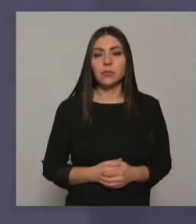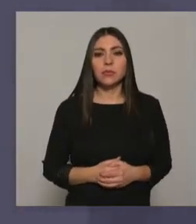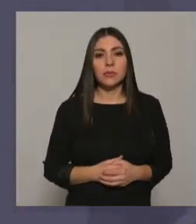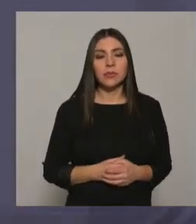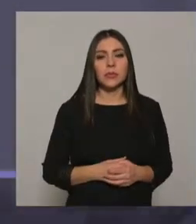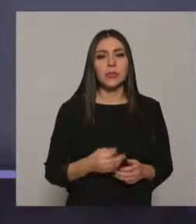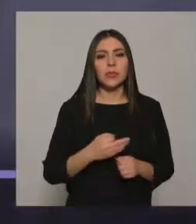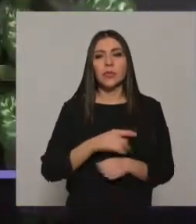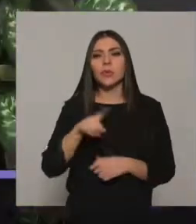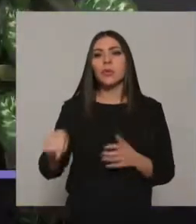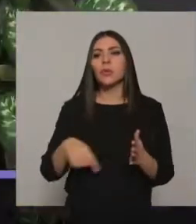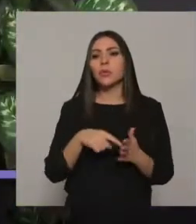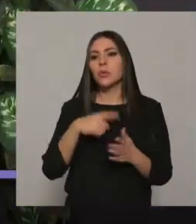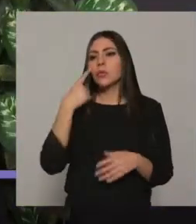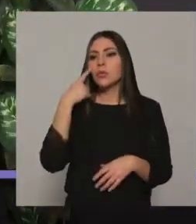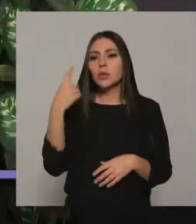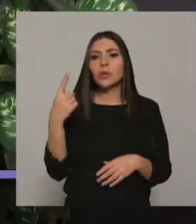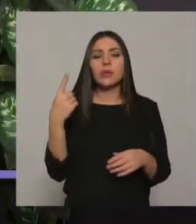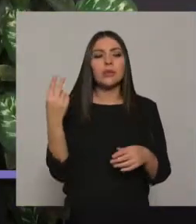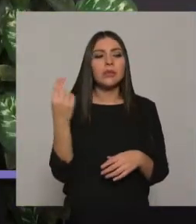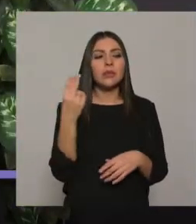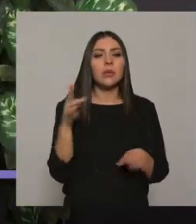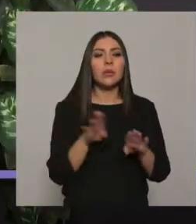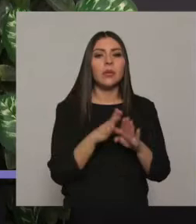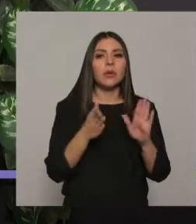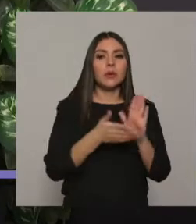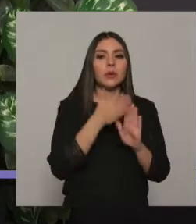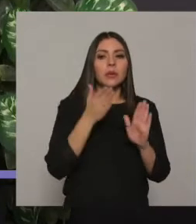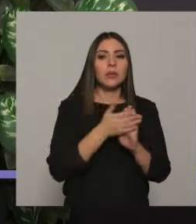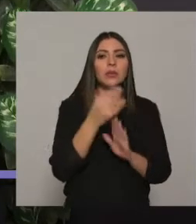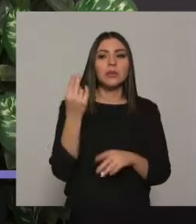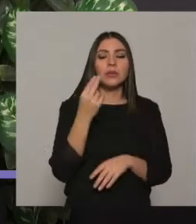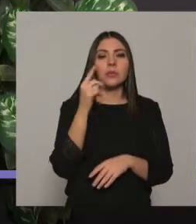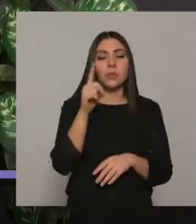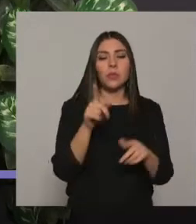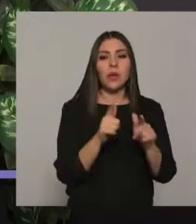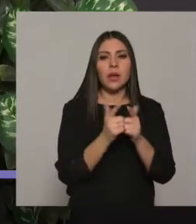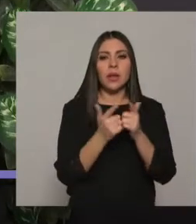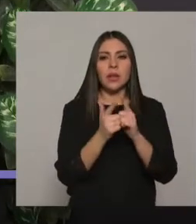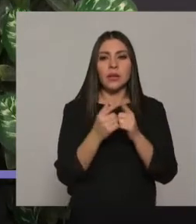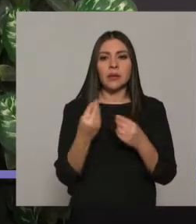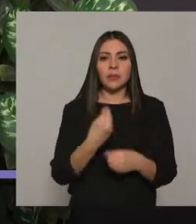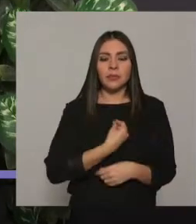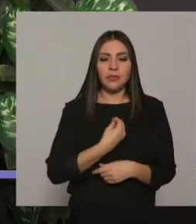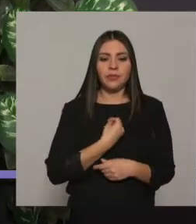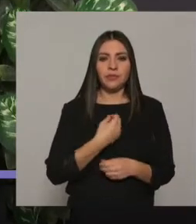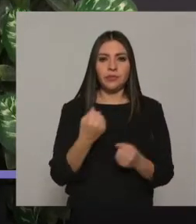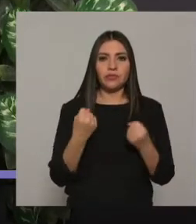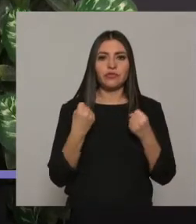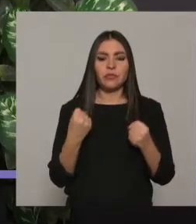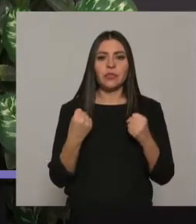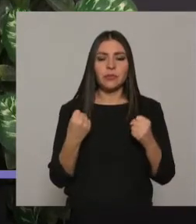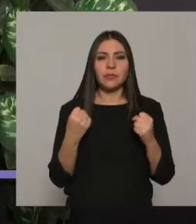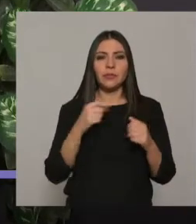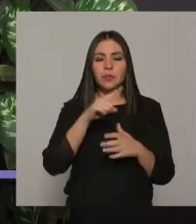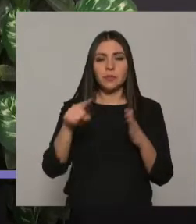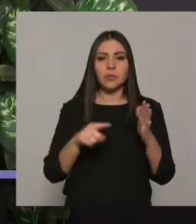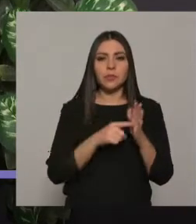el tipo de construcción que se necesita, un libro para archivo, que mantenga una humedad, que mantenga un ambiente